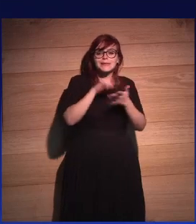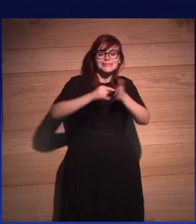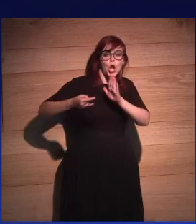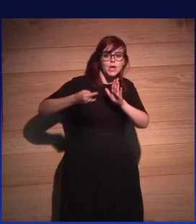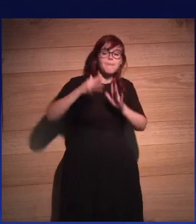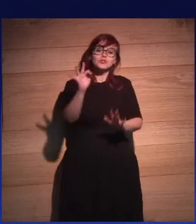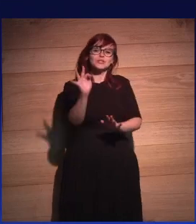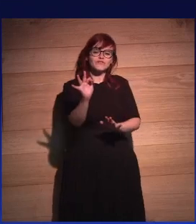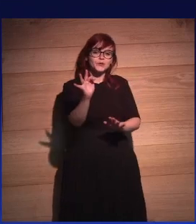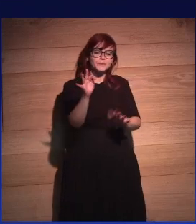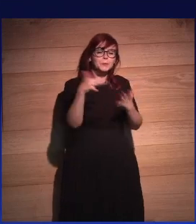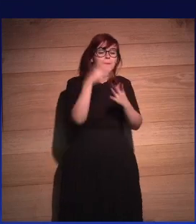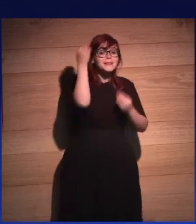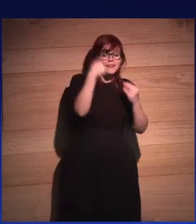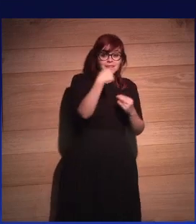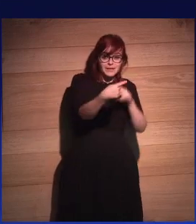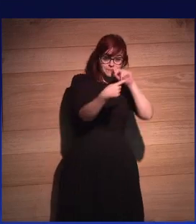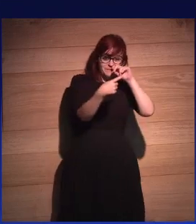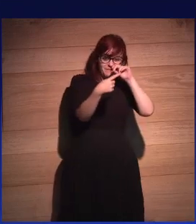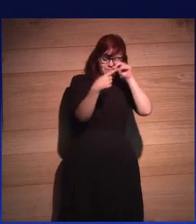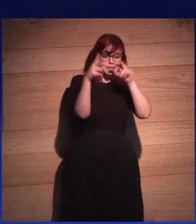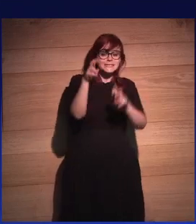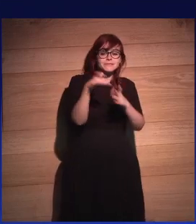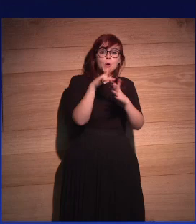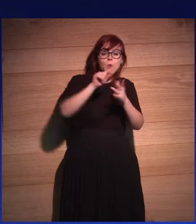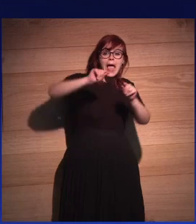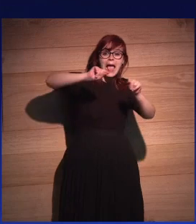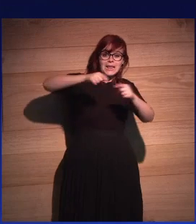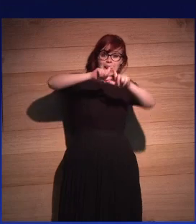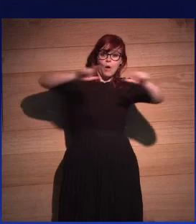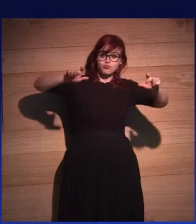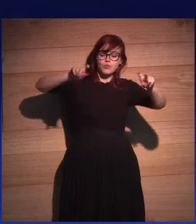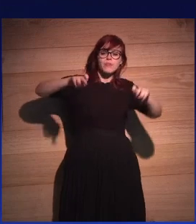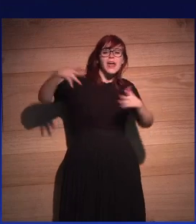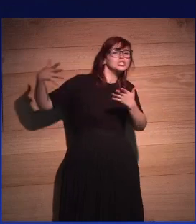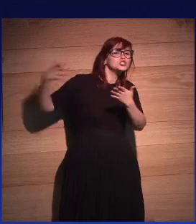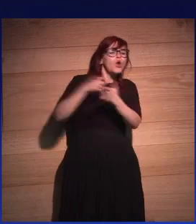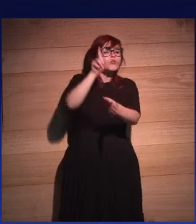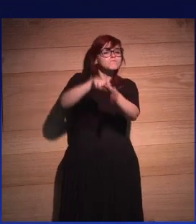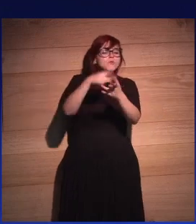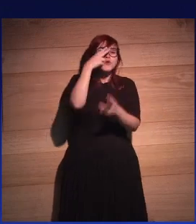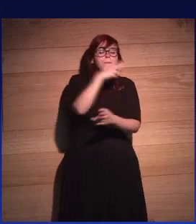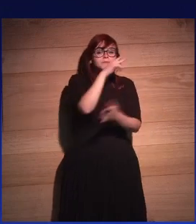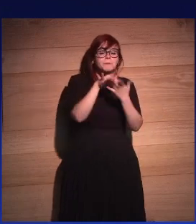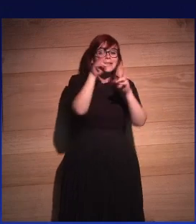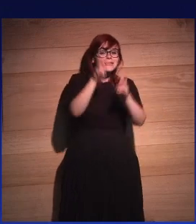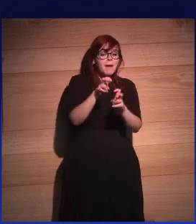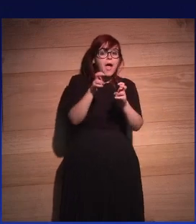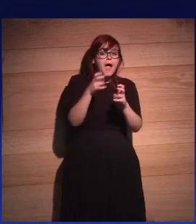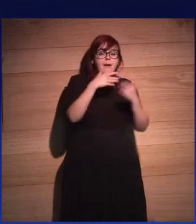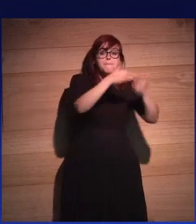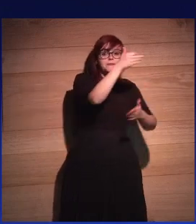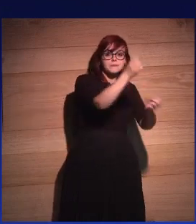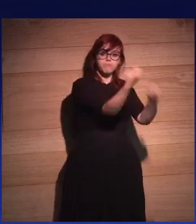tecnología en positivo. Y yo decía, mira, yo si hubiera una cláusula en la que todos se comprometieran a que no vamos a volver a saber de esto por la